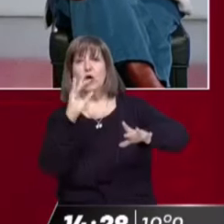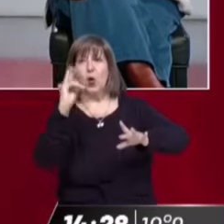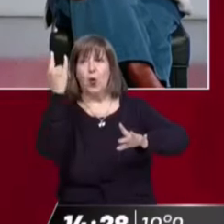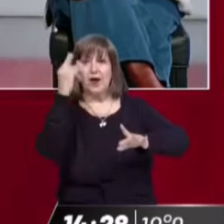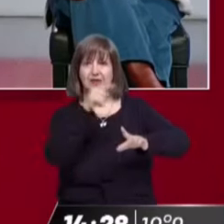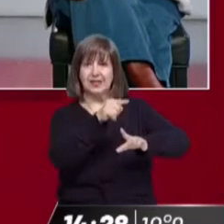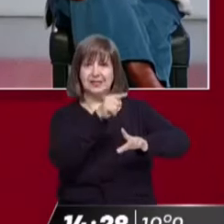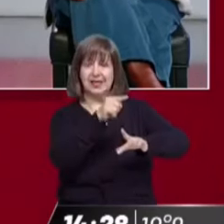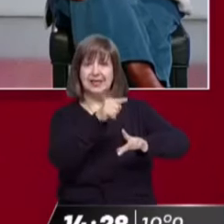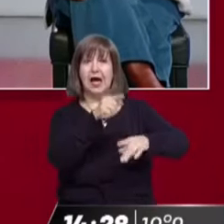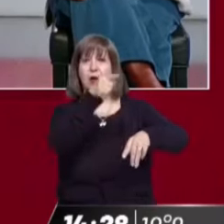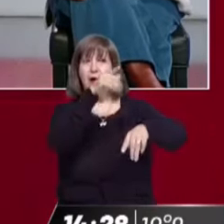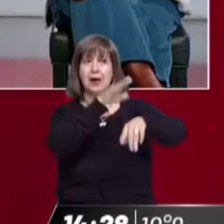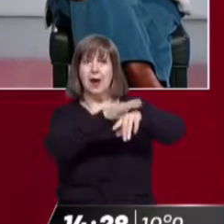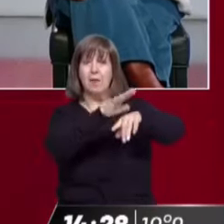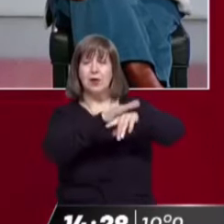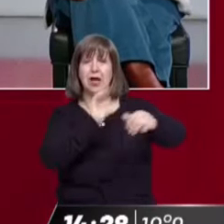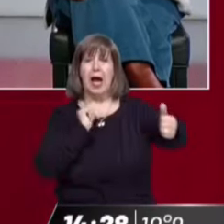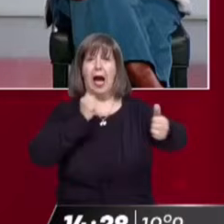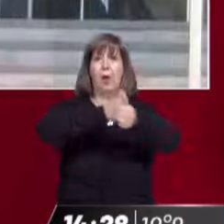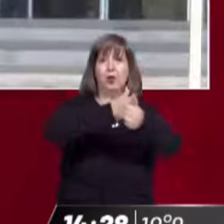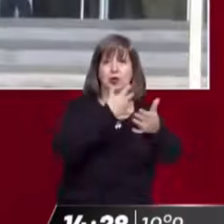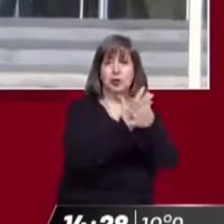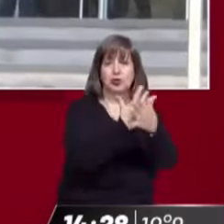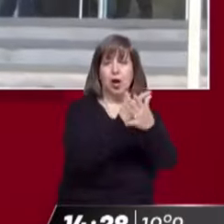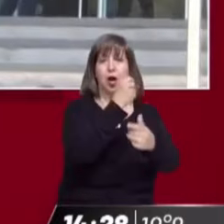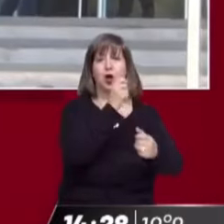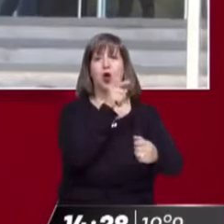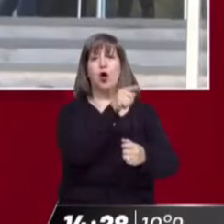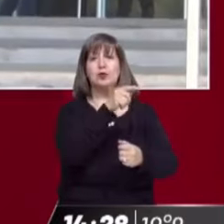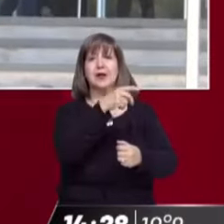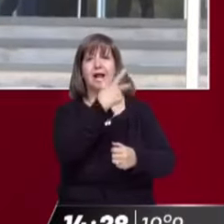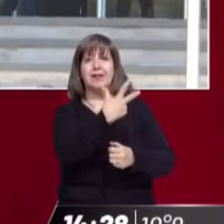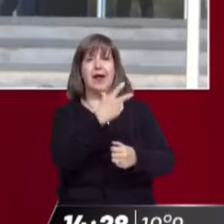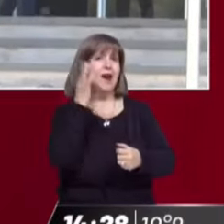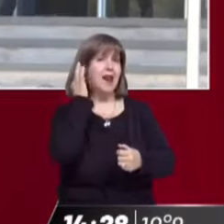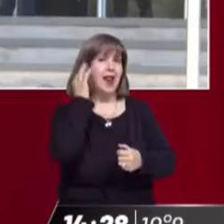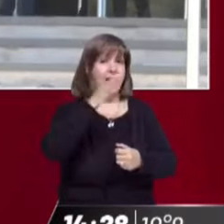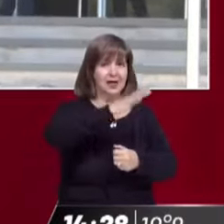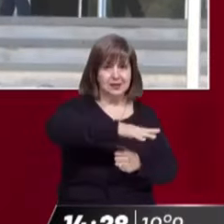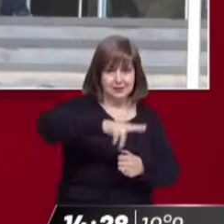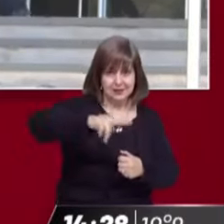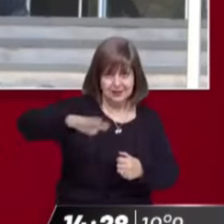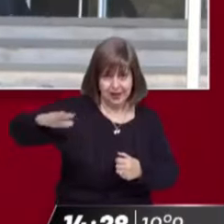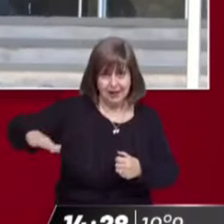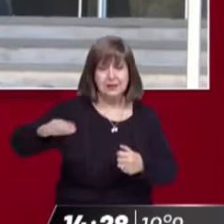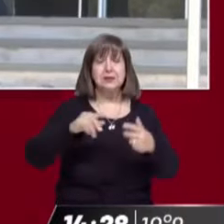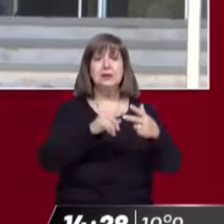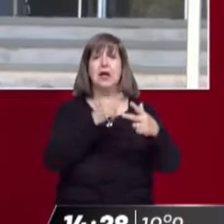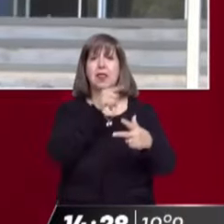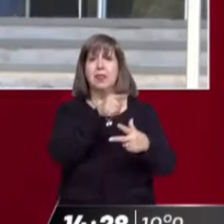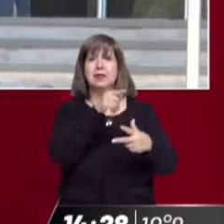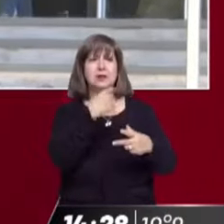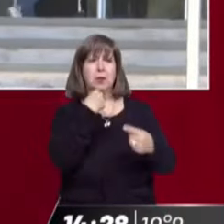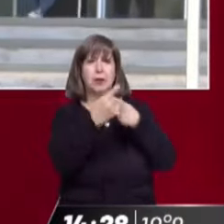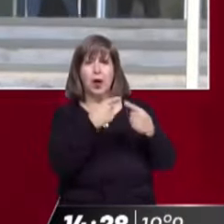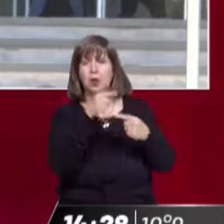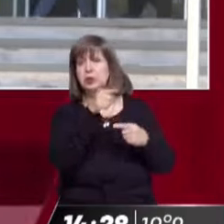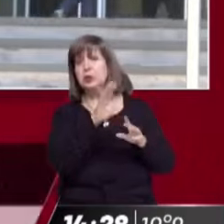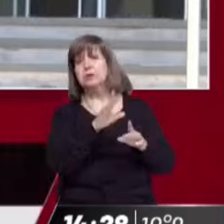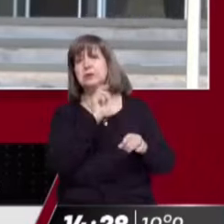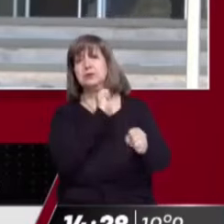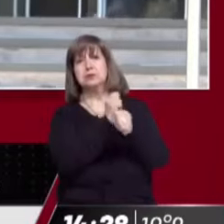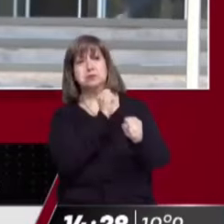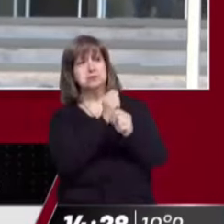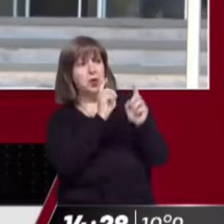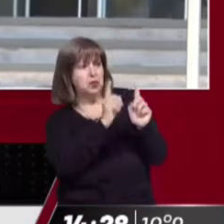universitario acusado de abuso sexual contra tres niñas. Lo que pudimos averiguar es que él sigue en su puesto de